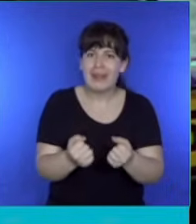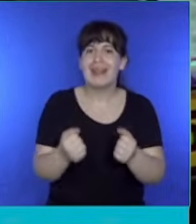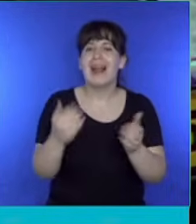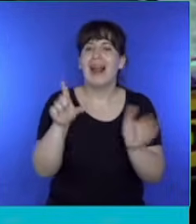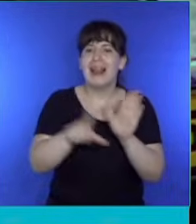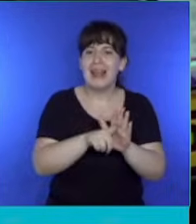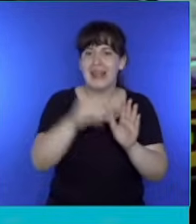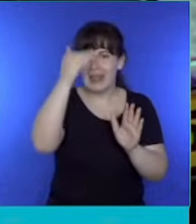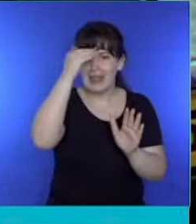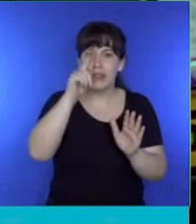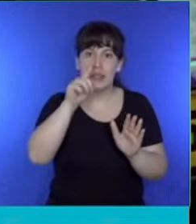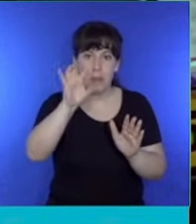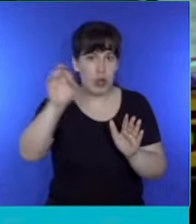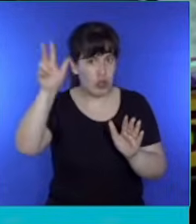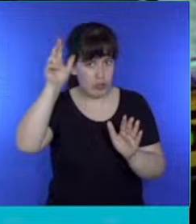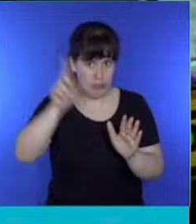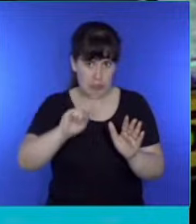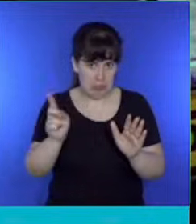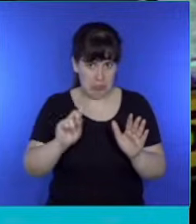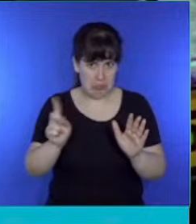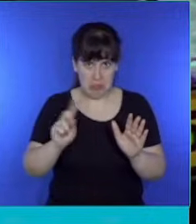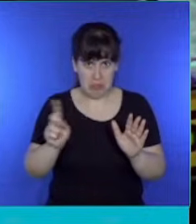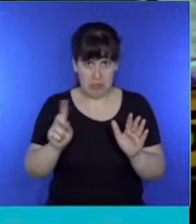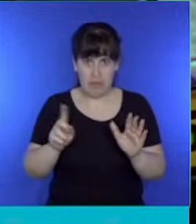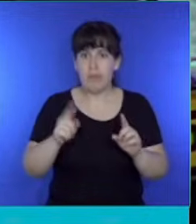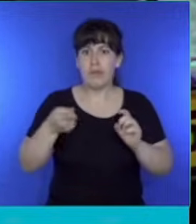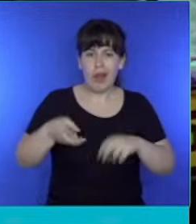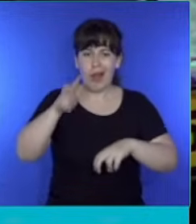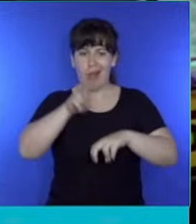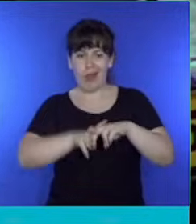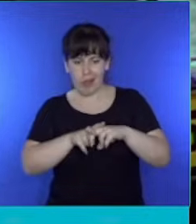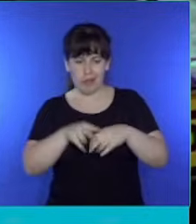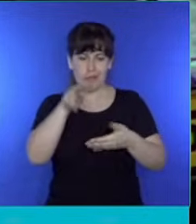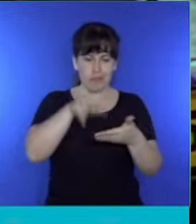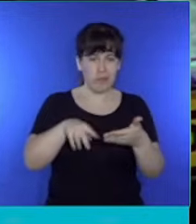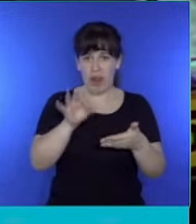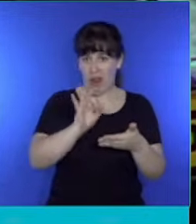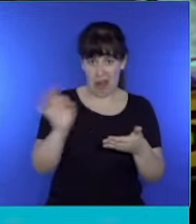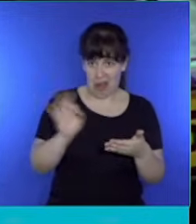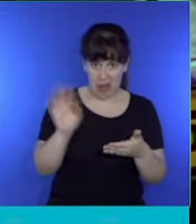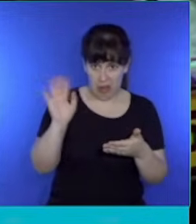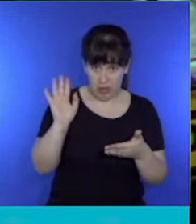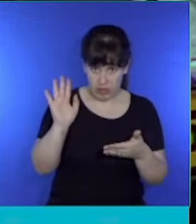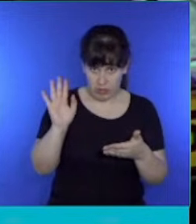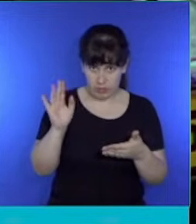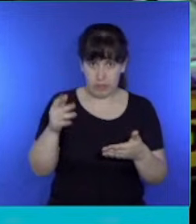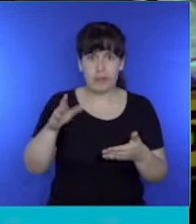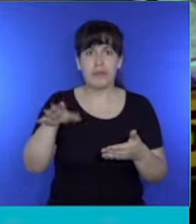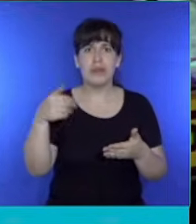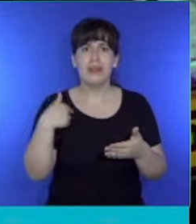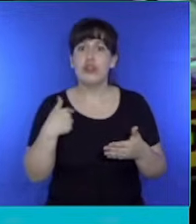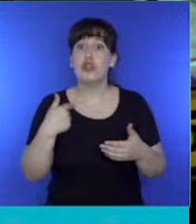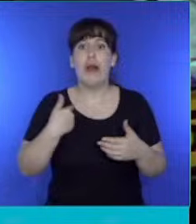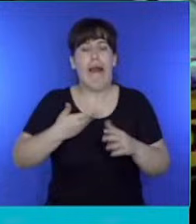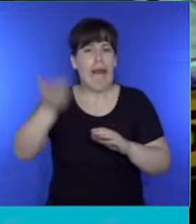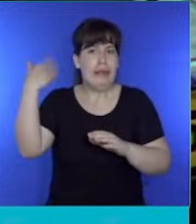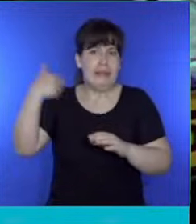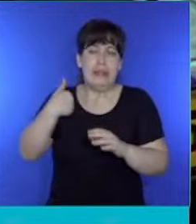15.008, ni apoyó la cola para esa situación. Recuerdo que yo era tan